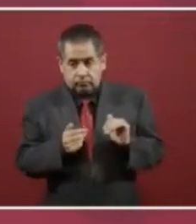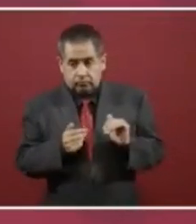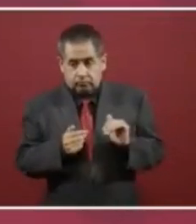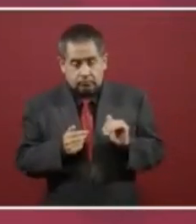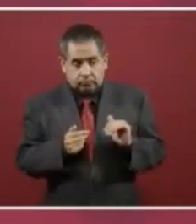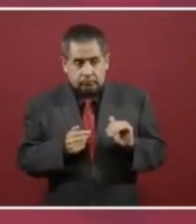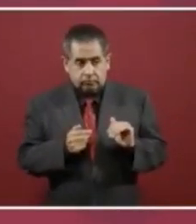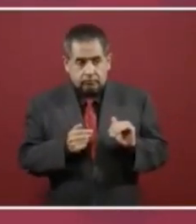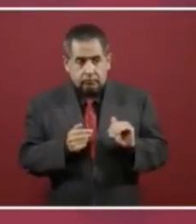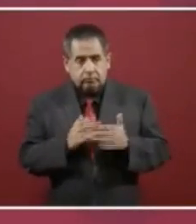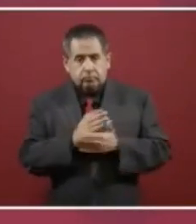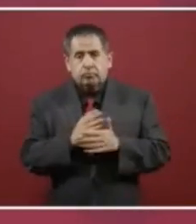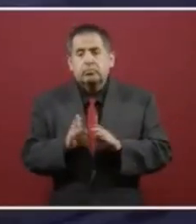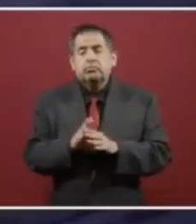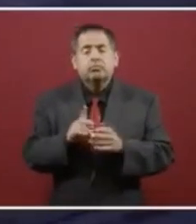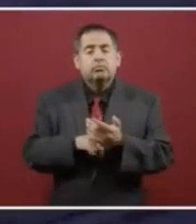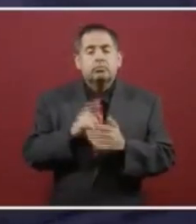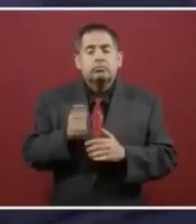porque vamos a